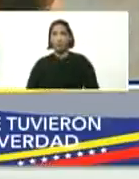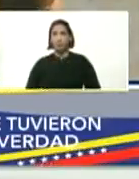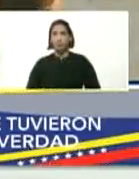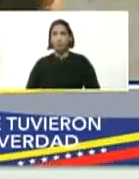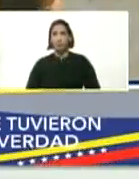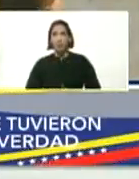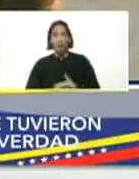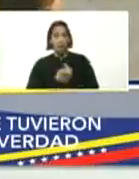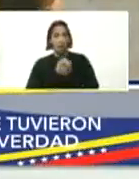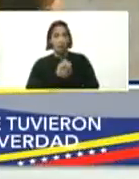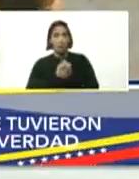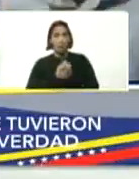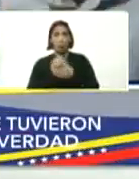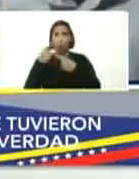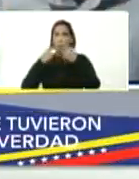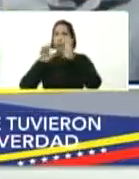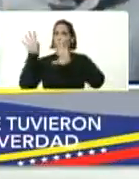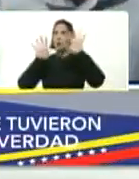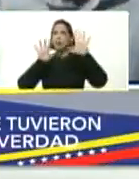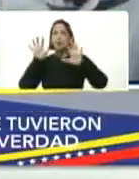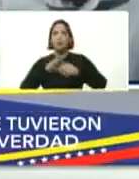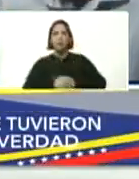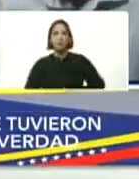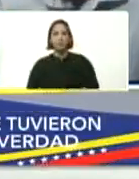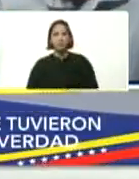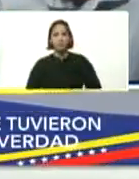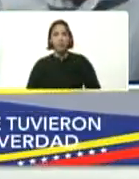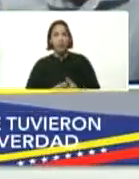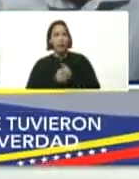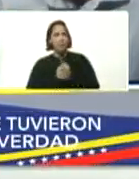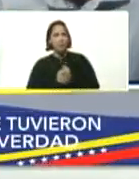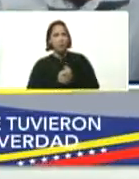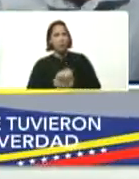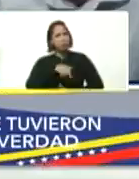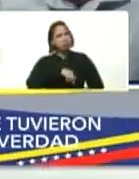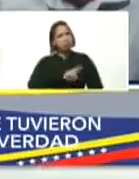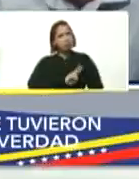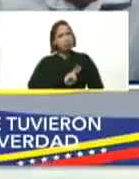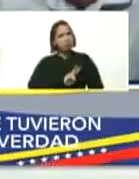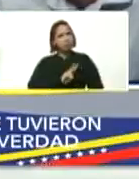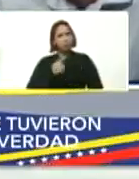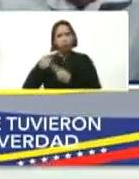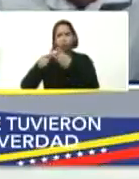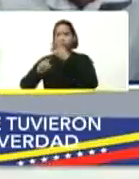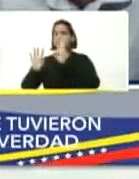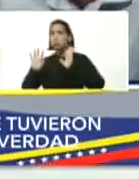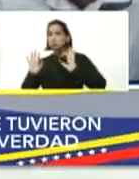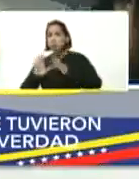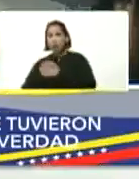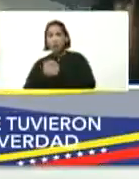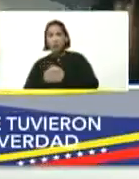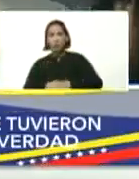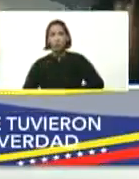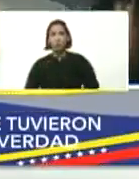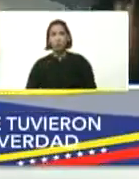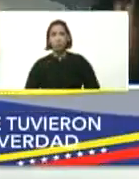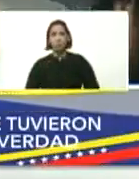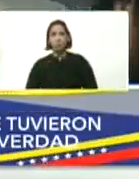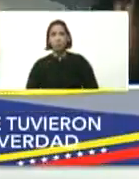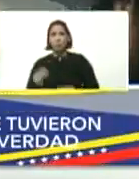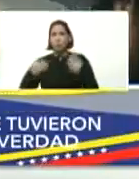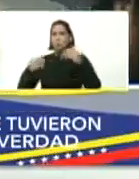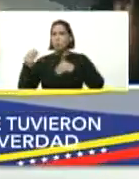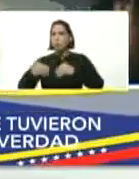amigos de allá. Los amigos de por aquí y los amigos de más